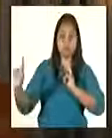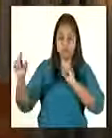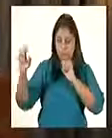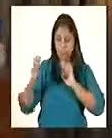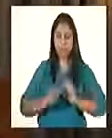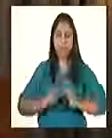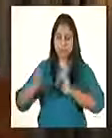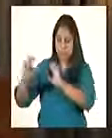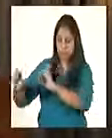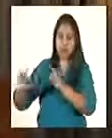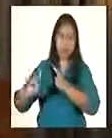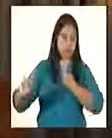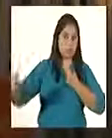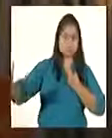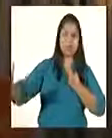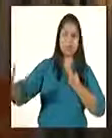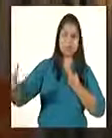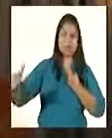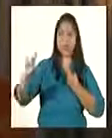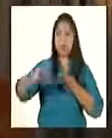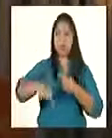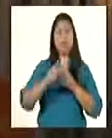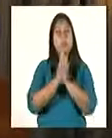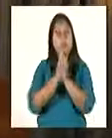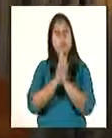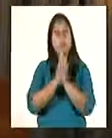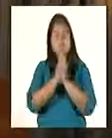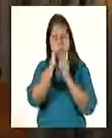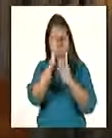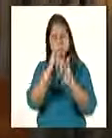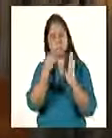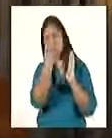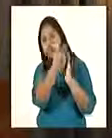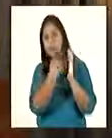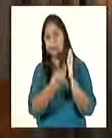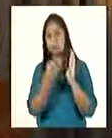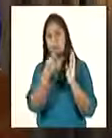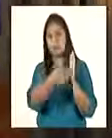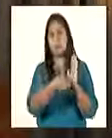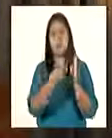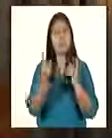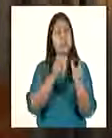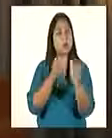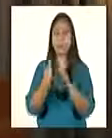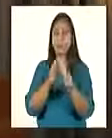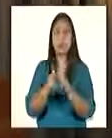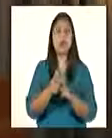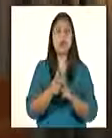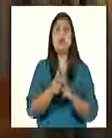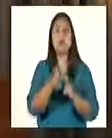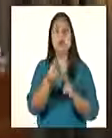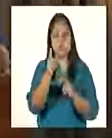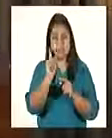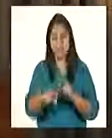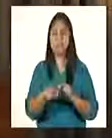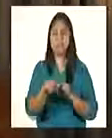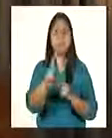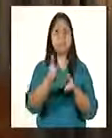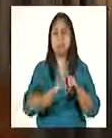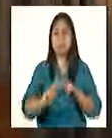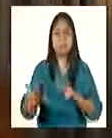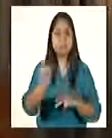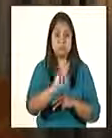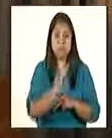social. Atendamos las disposiciones que se han dado para poder controlar la enfermedad. Si no tiene necesidad, no